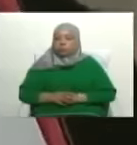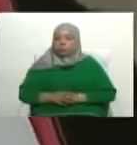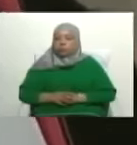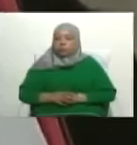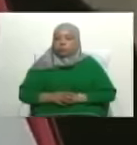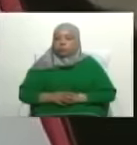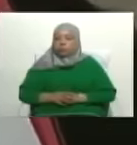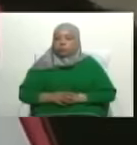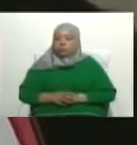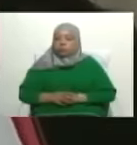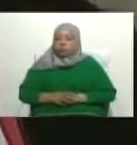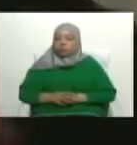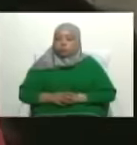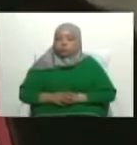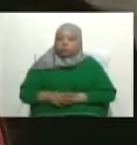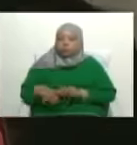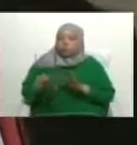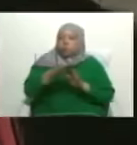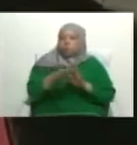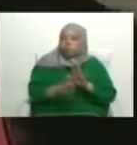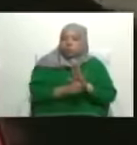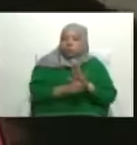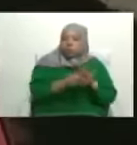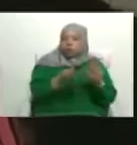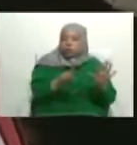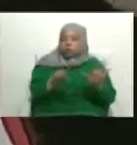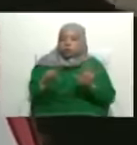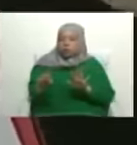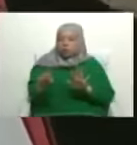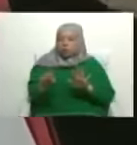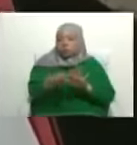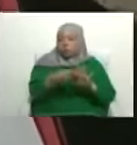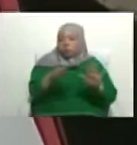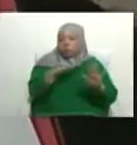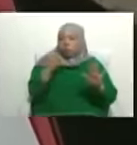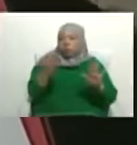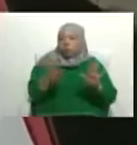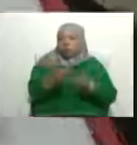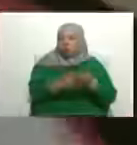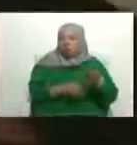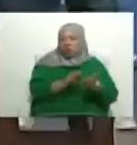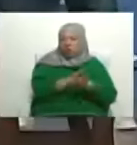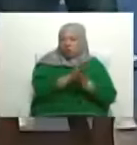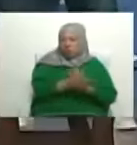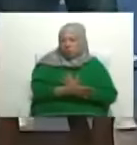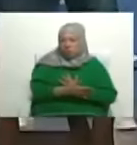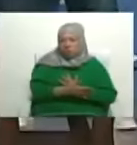No lo traten como trataban a la Constitución del 61, como si fuera letra muerta.